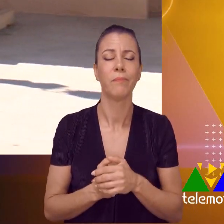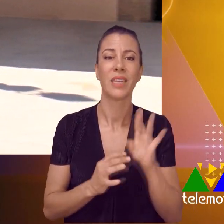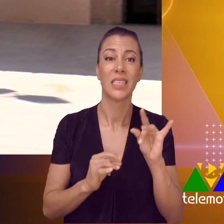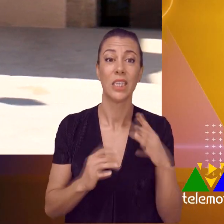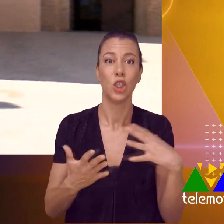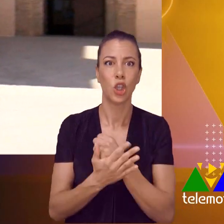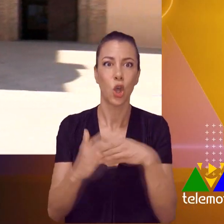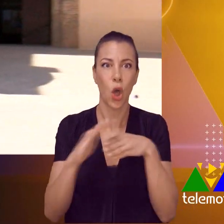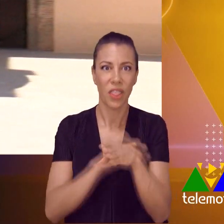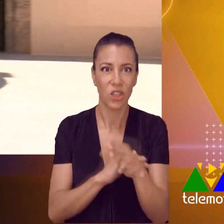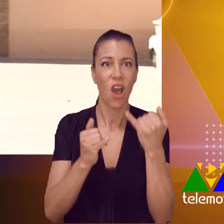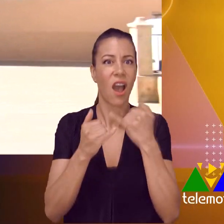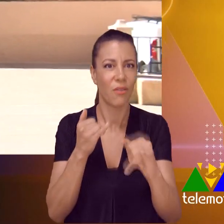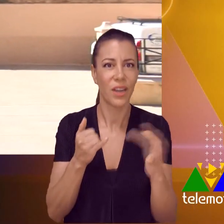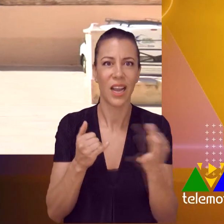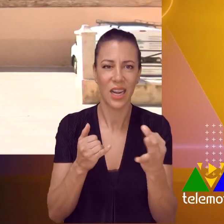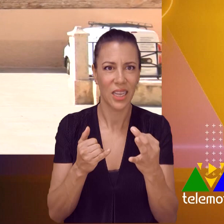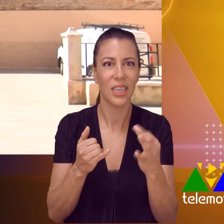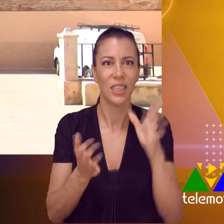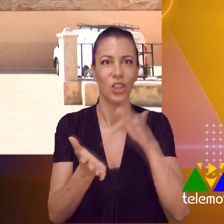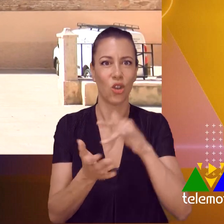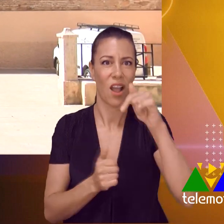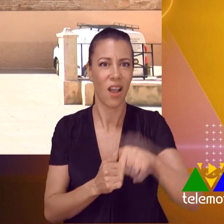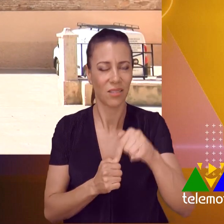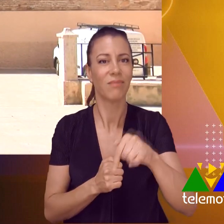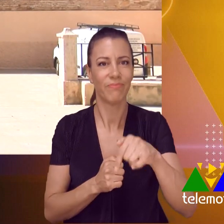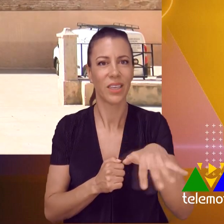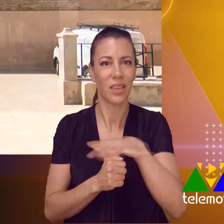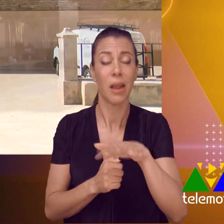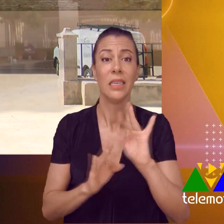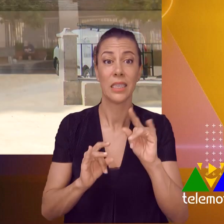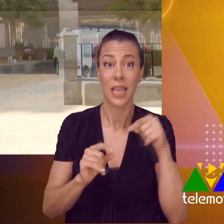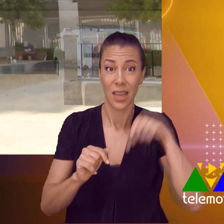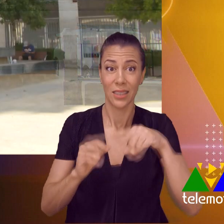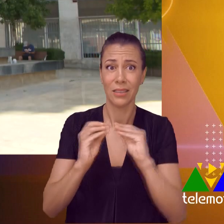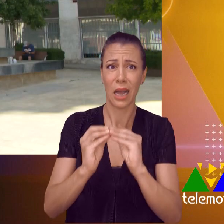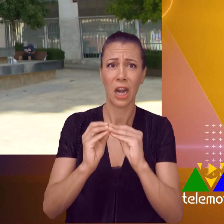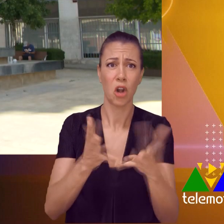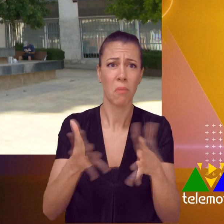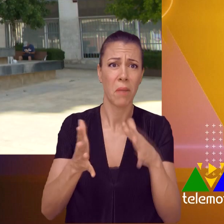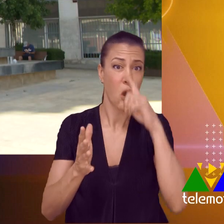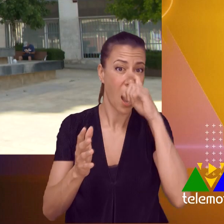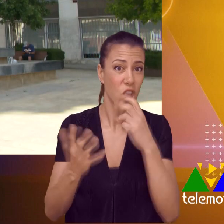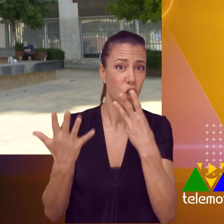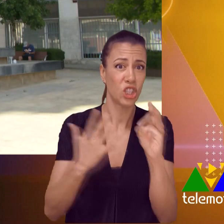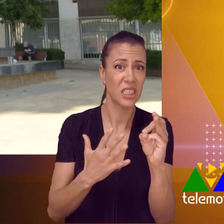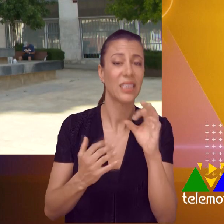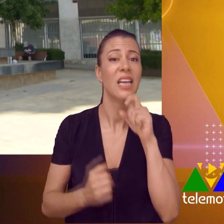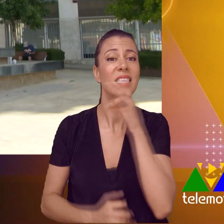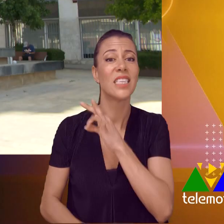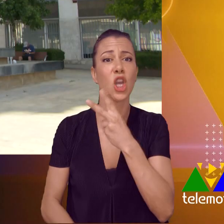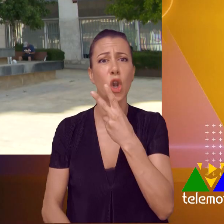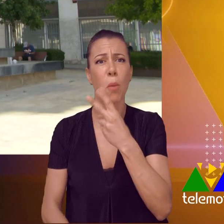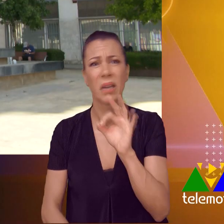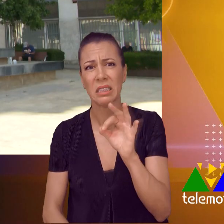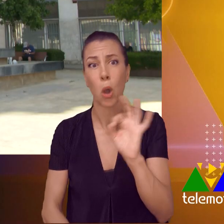que tienen hasta al final nos llevan precisamente a esta elevación, que posiblemente sea... Este arreglo fue pues, a mediados de los años 80 del siglo XX, del